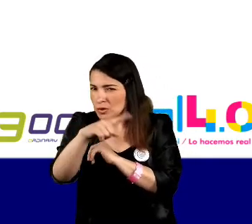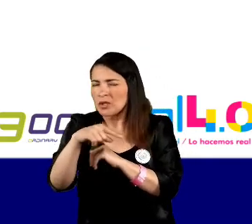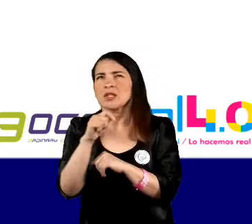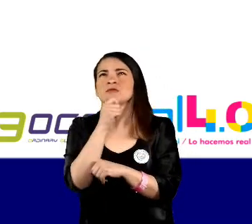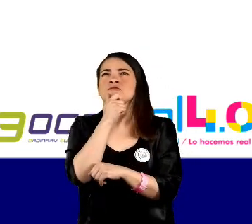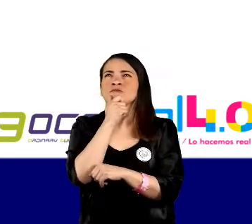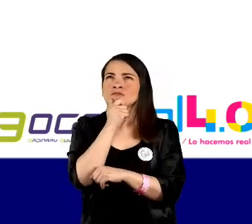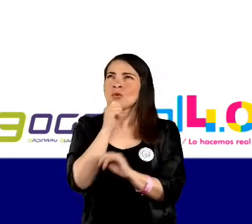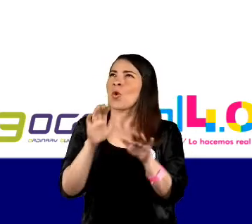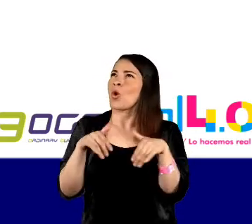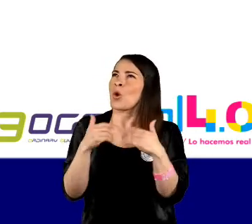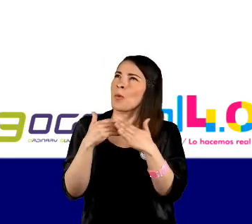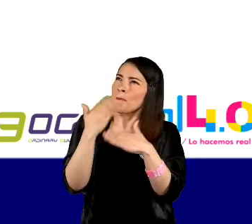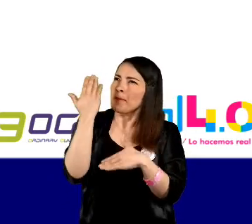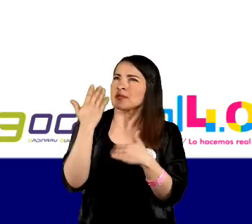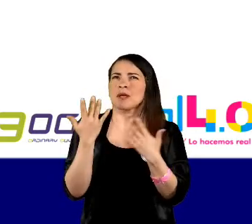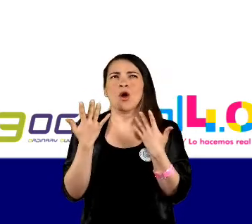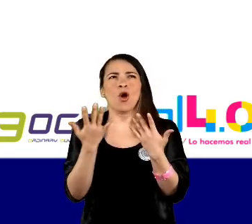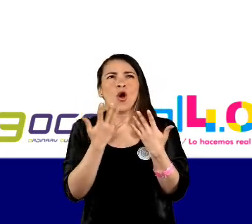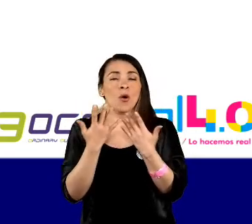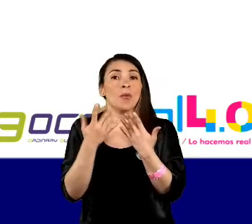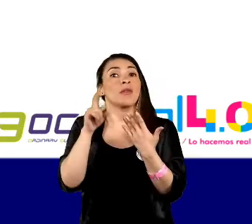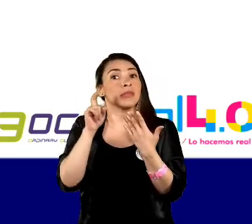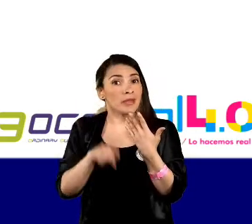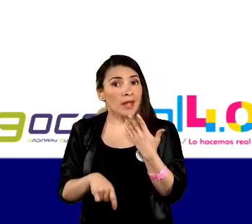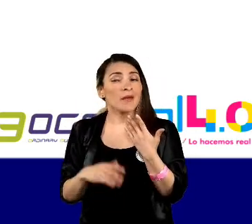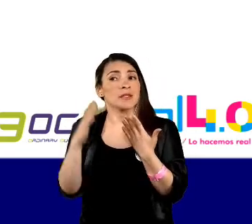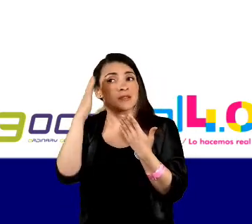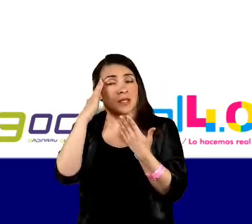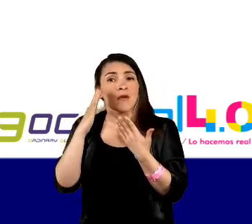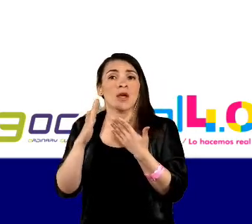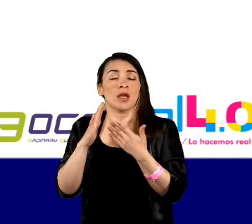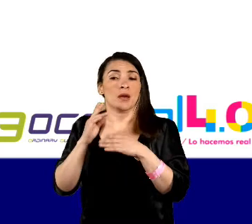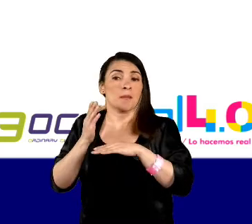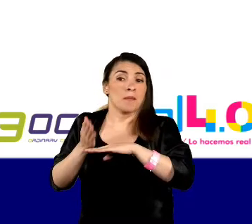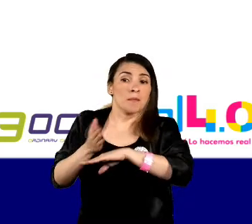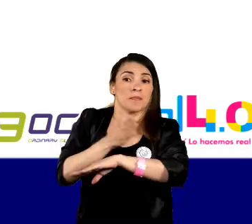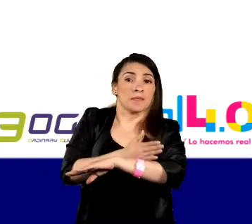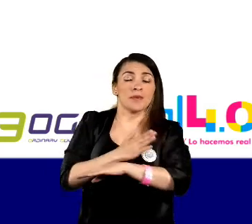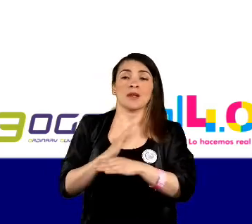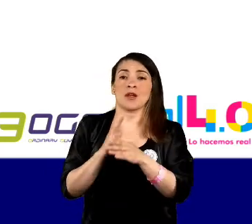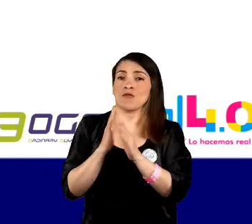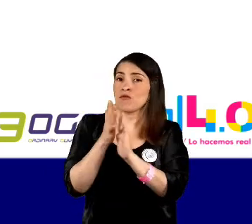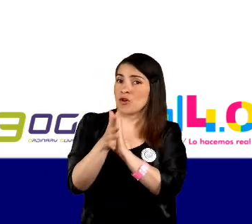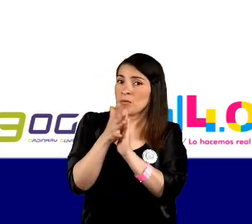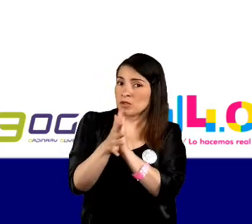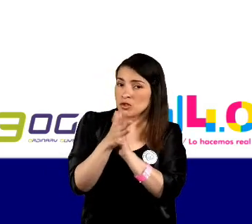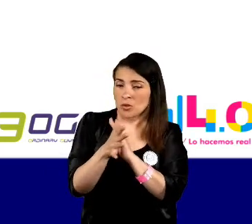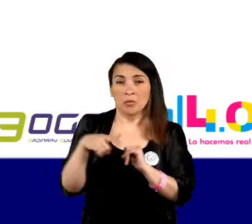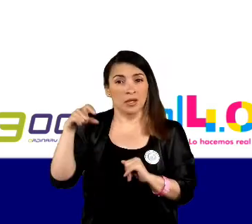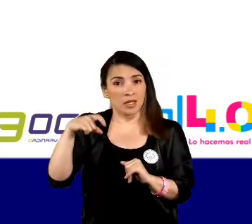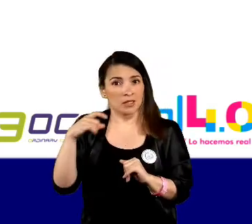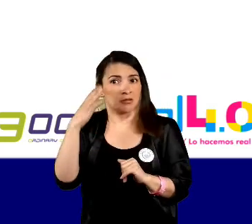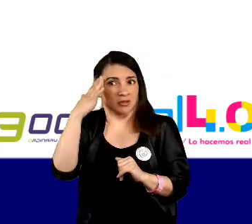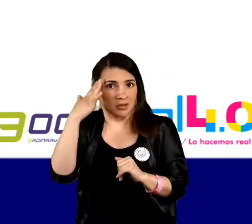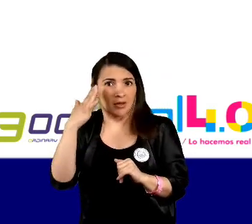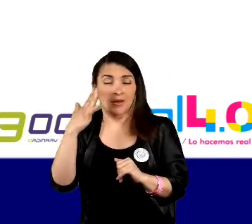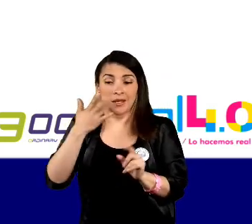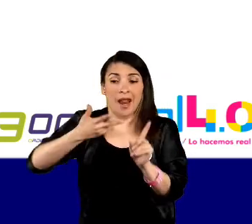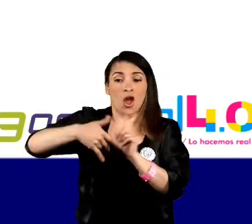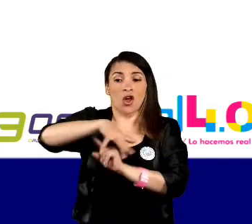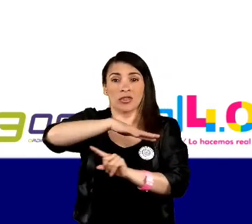introducirse y que tienen que tener información previa a la hora de querer introducirse en la industria de videojuegos